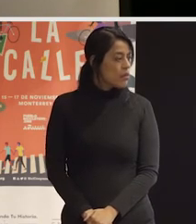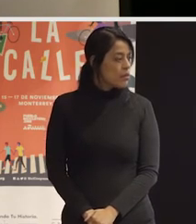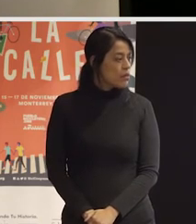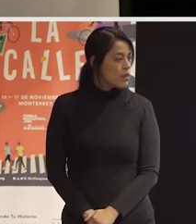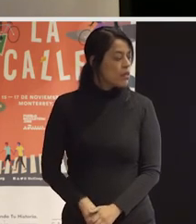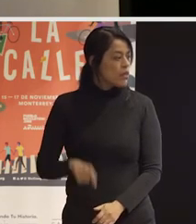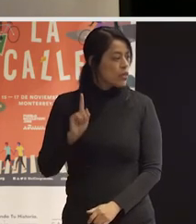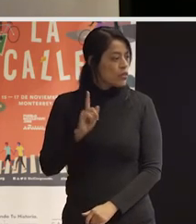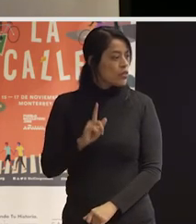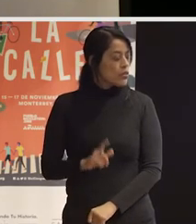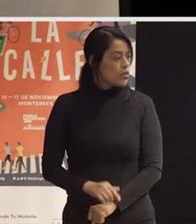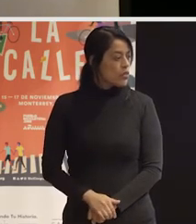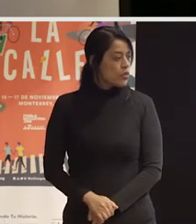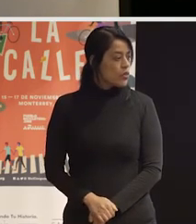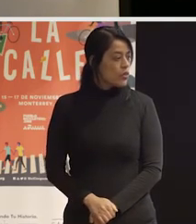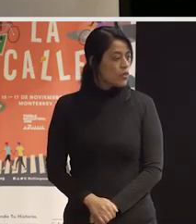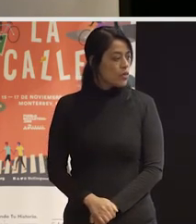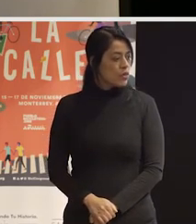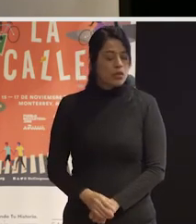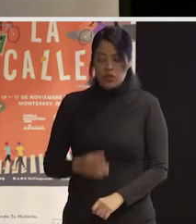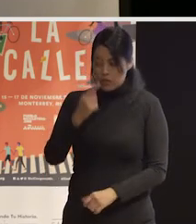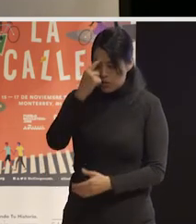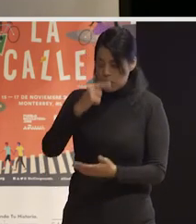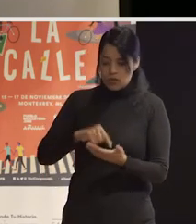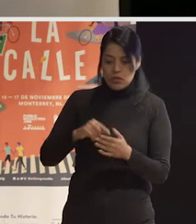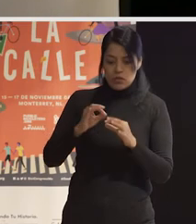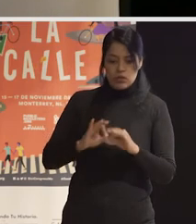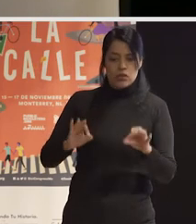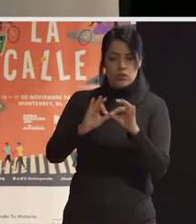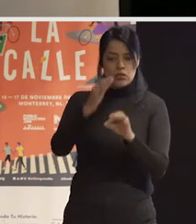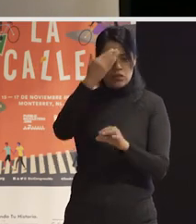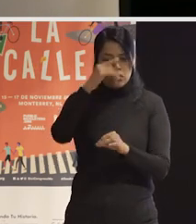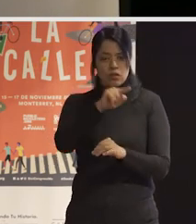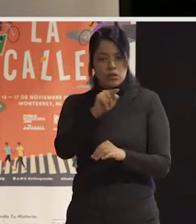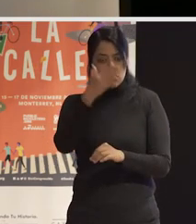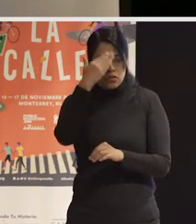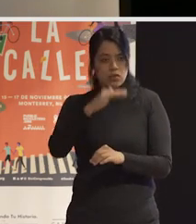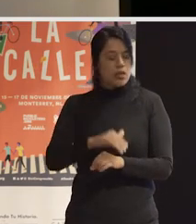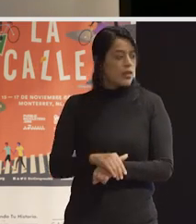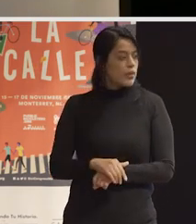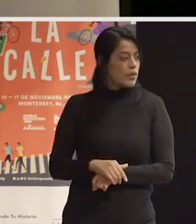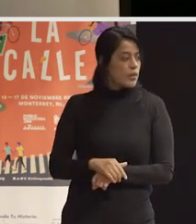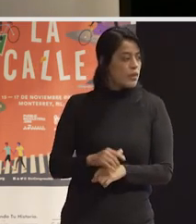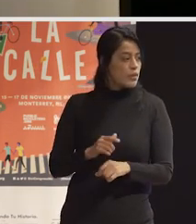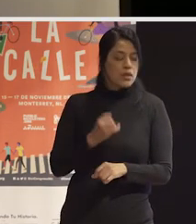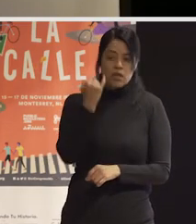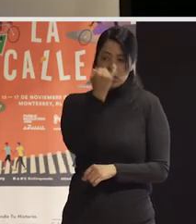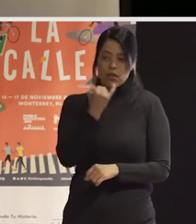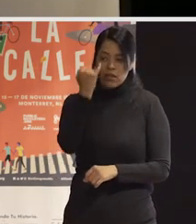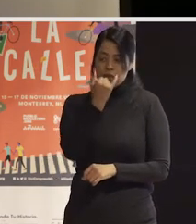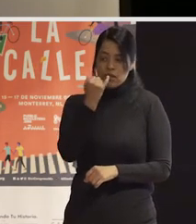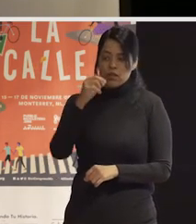bueno yo creo que es importante saber y yo sé que ustedes lo saben mejor que yo la lengua nahua